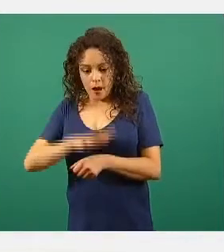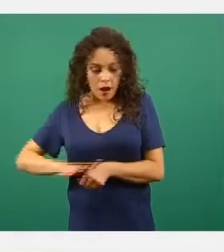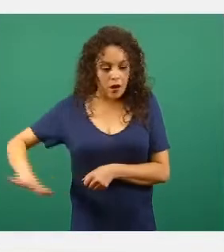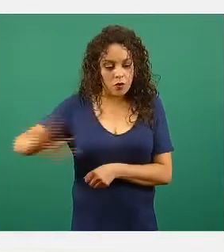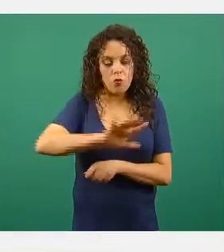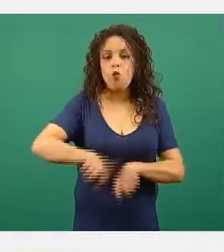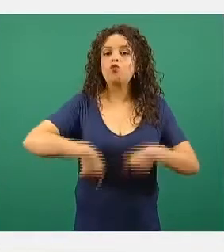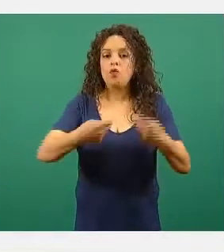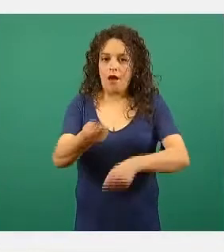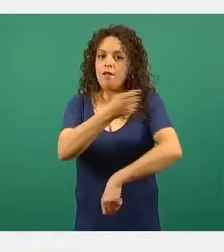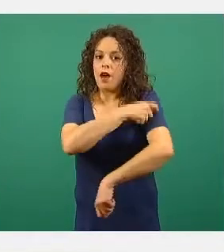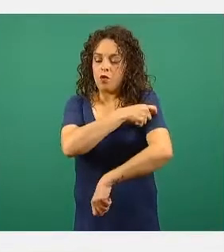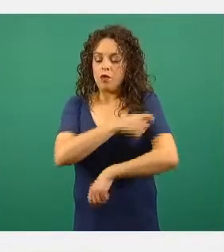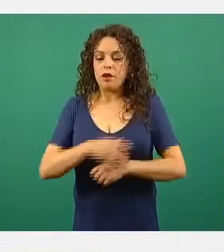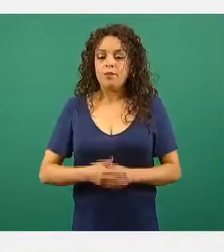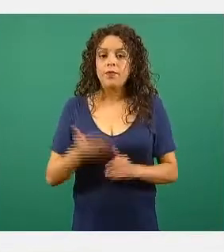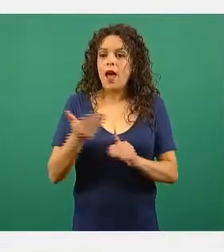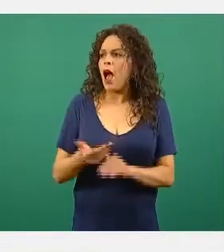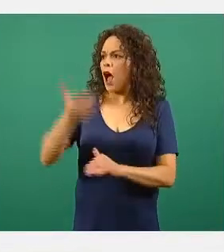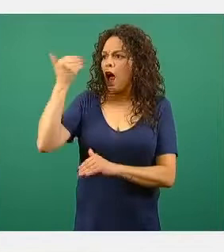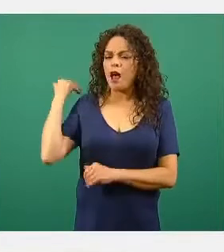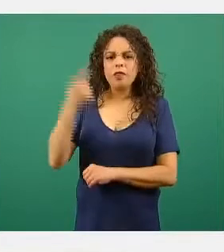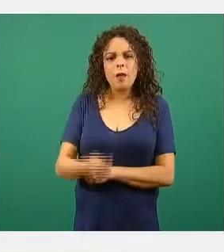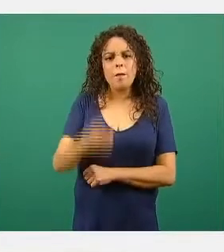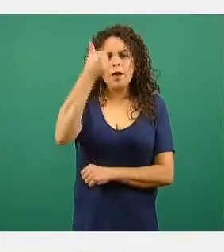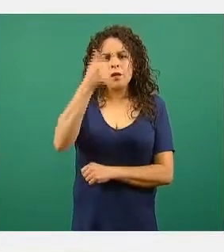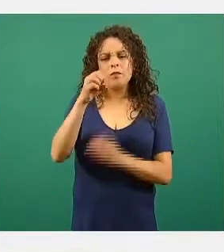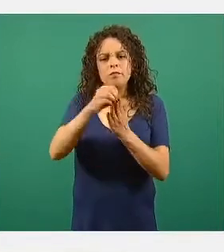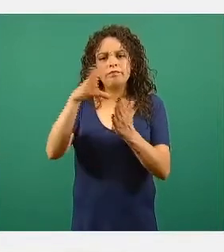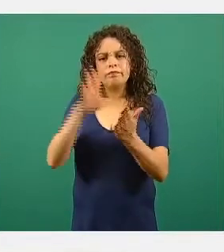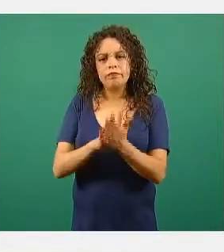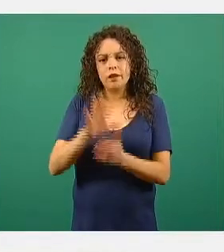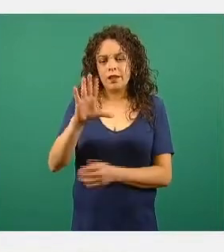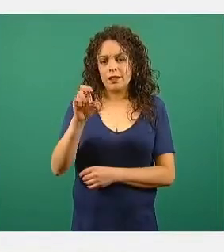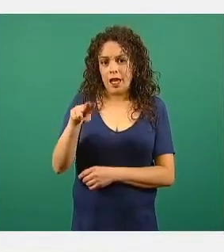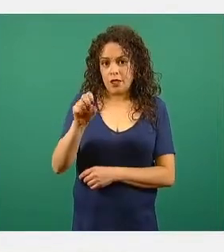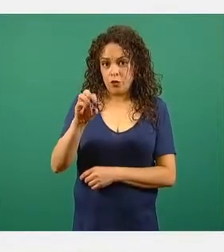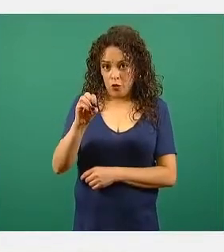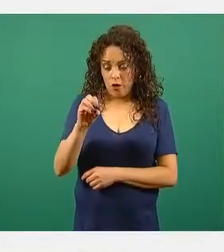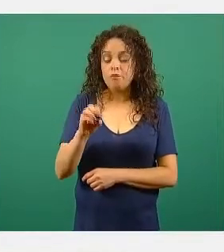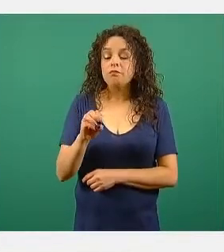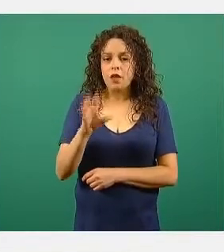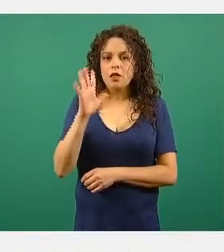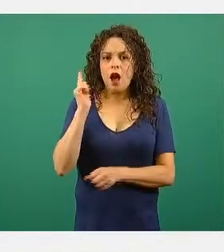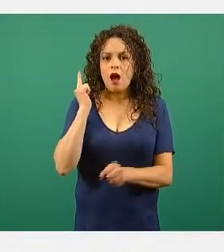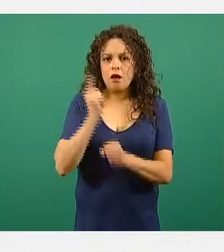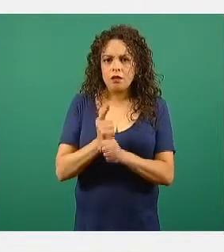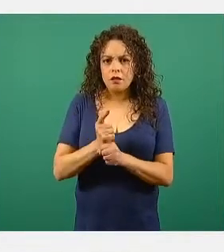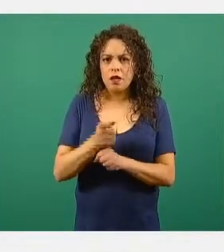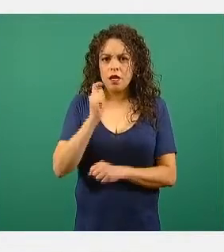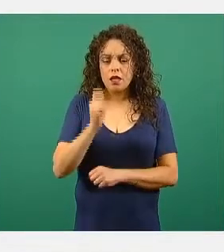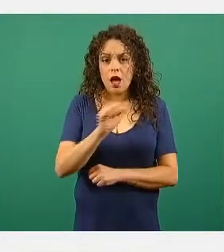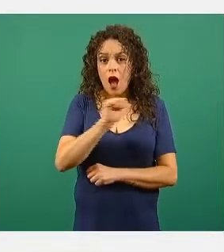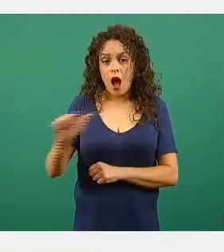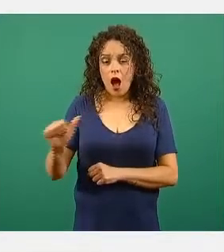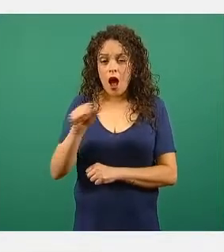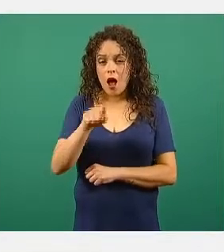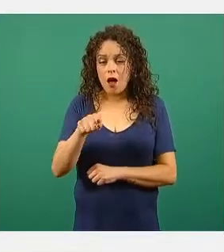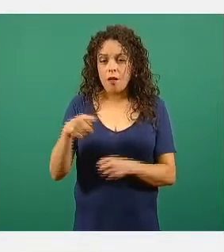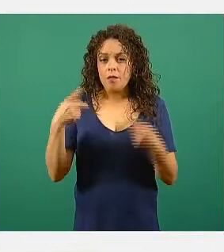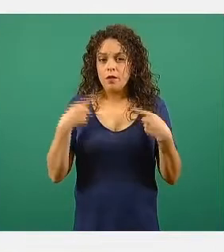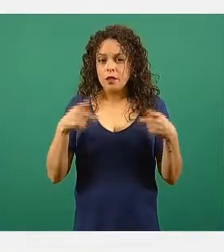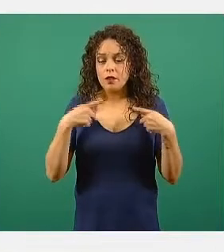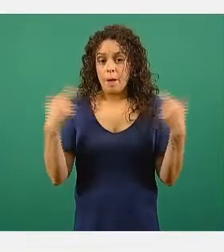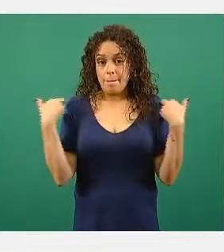De los primeros censos que se tuvieron, que se empezaron a trabajar, se identificó solamente de personal